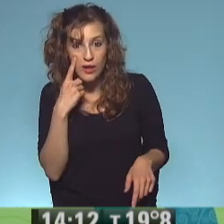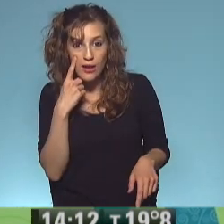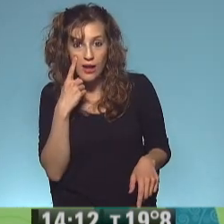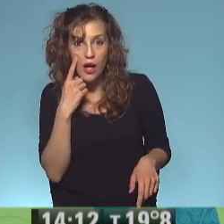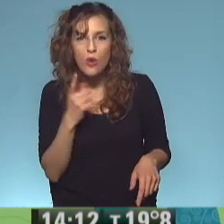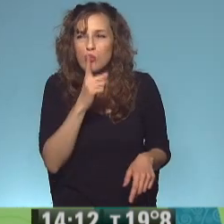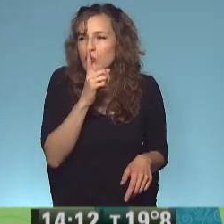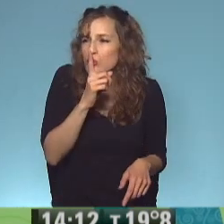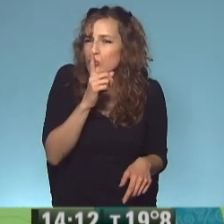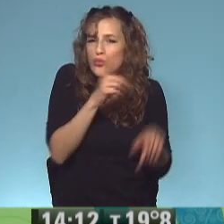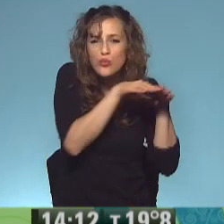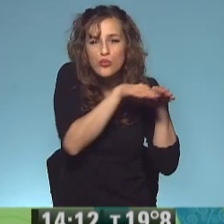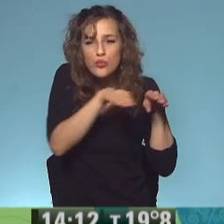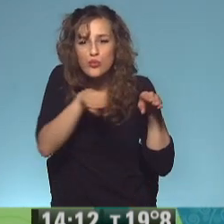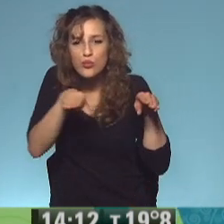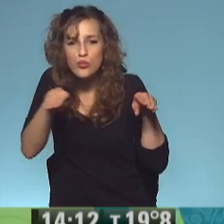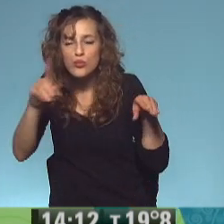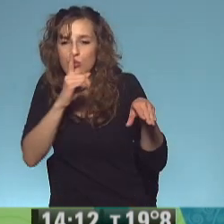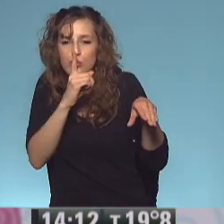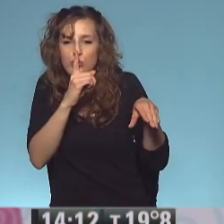¡Cuánto silencio!